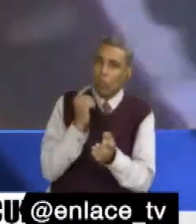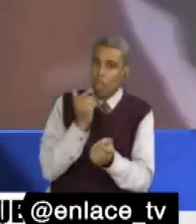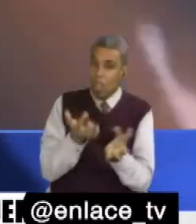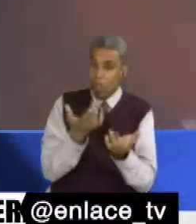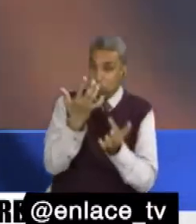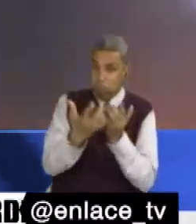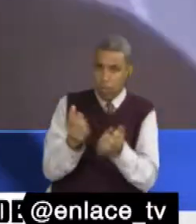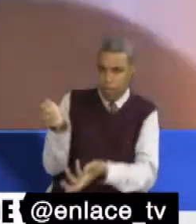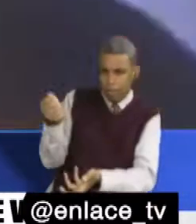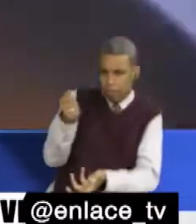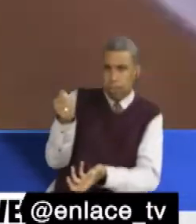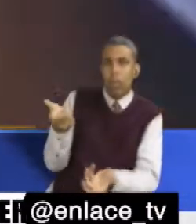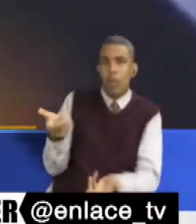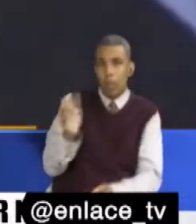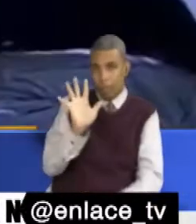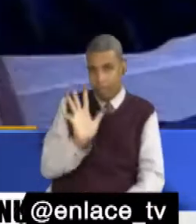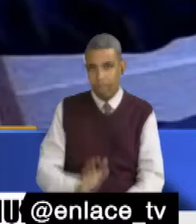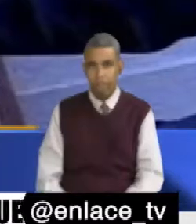Ya volvemos.